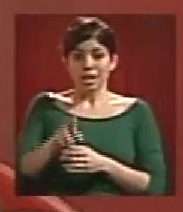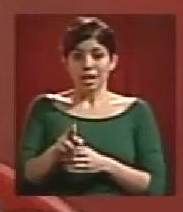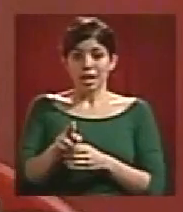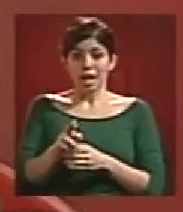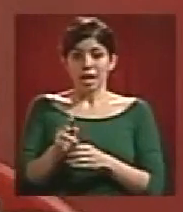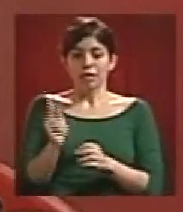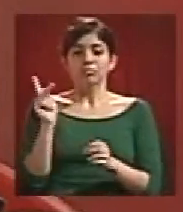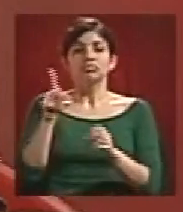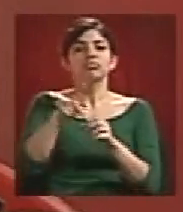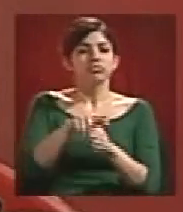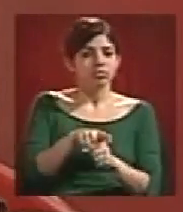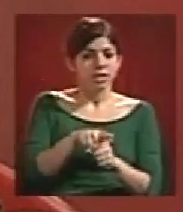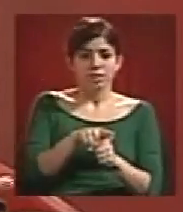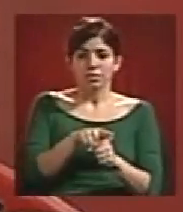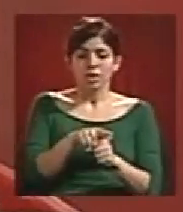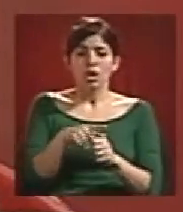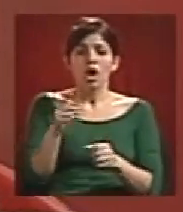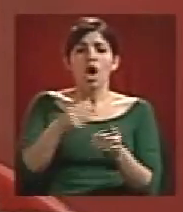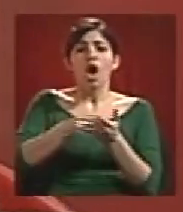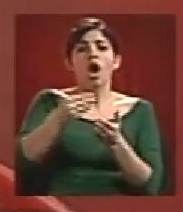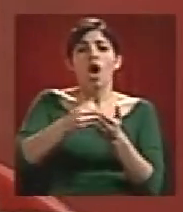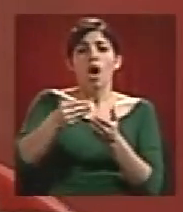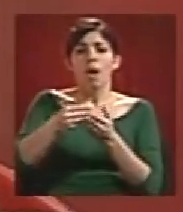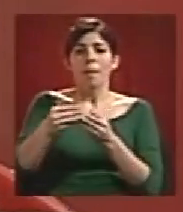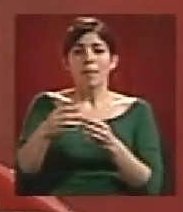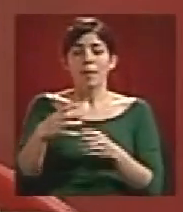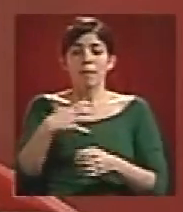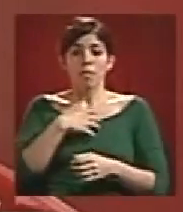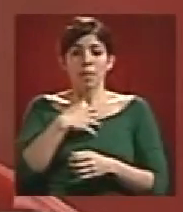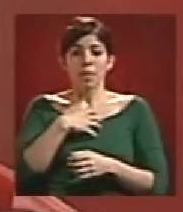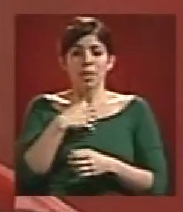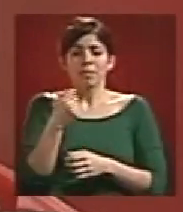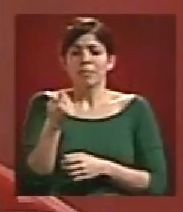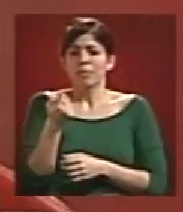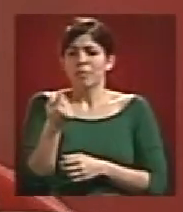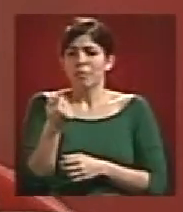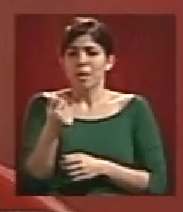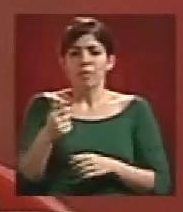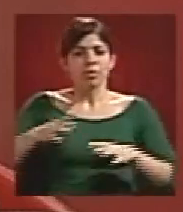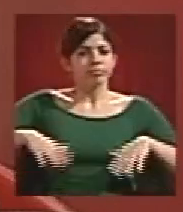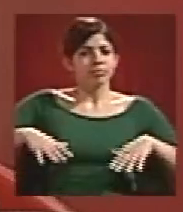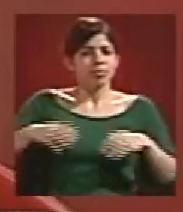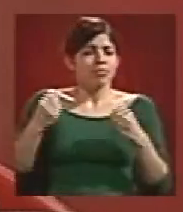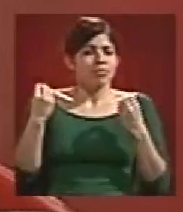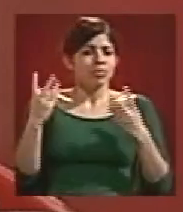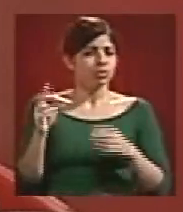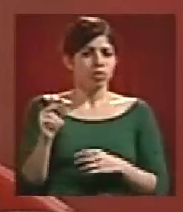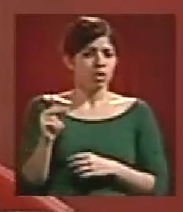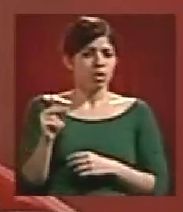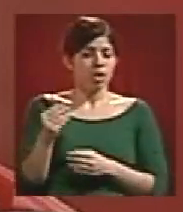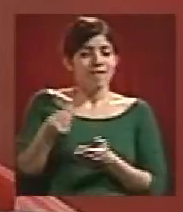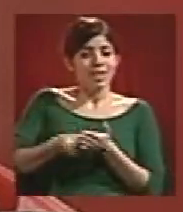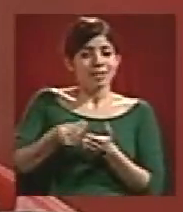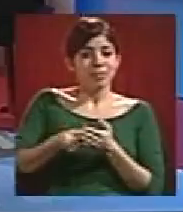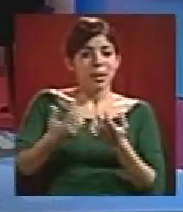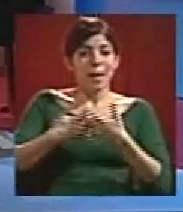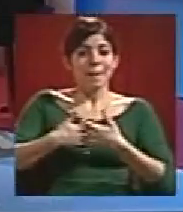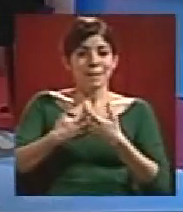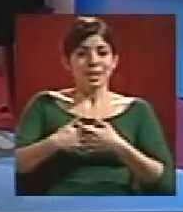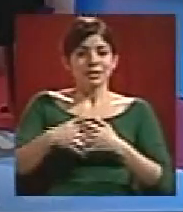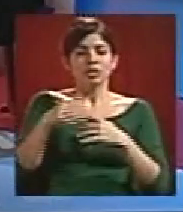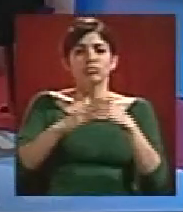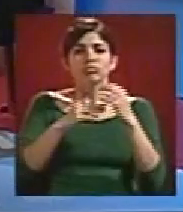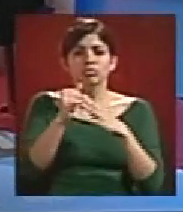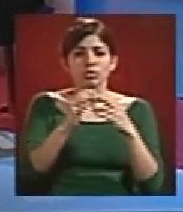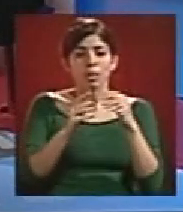participando por lo menos en la compra o transacciones de propiedades, un poco, pero todavía no demasiado, en el financiamiento de empresas constructoras